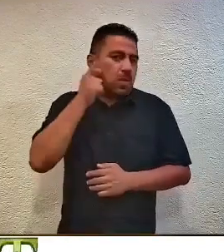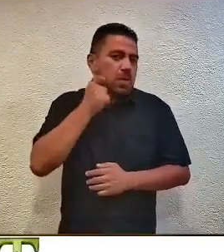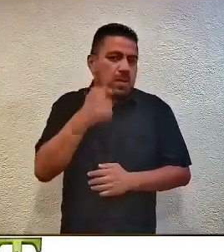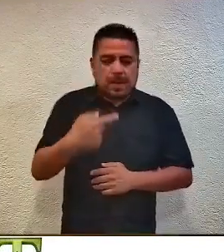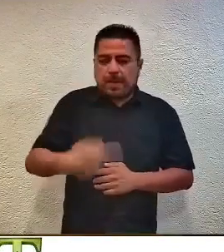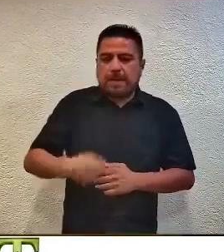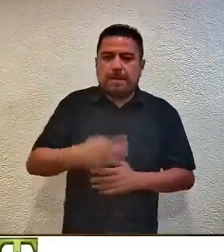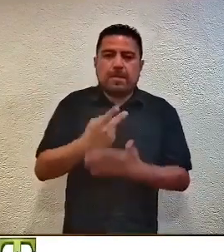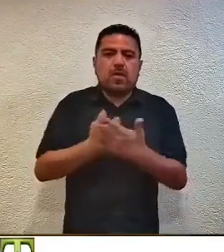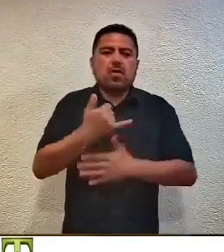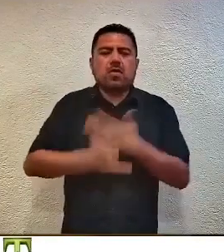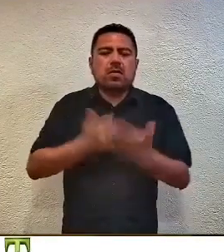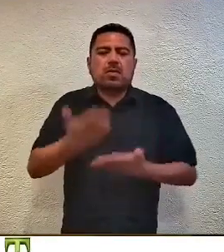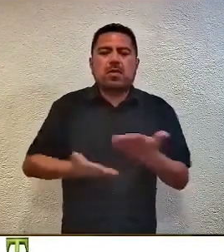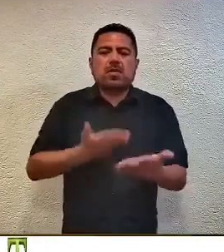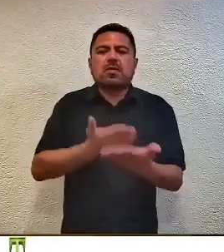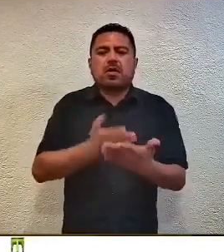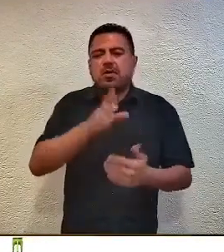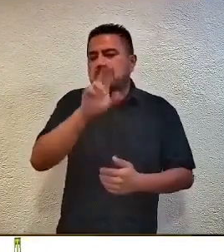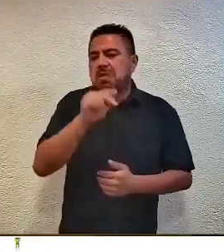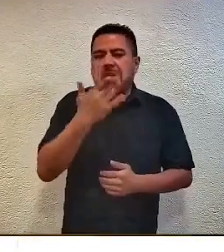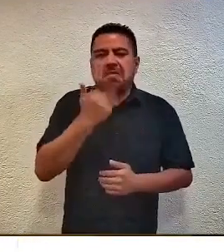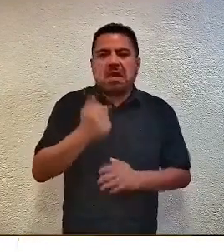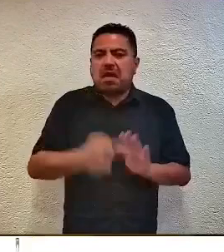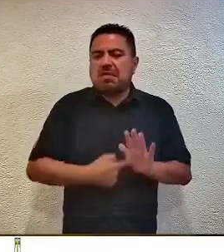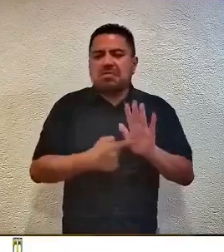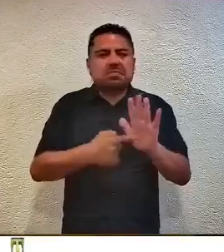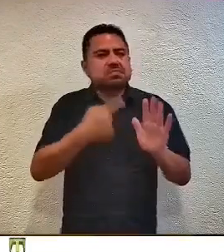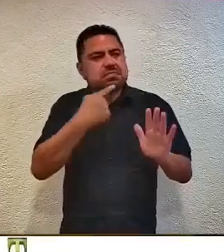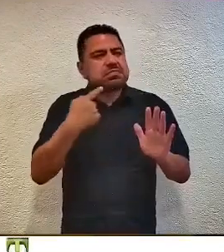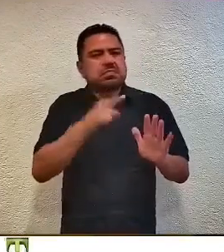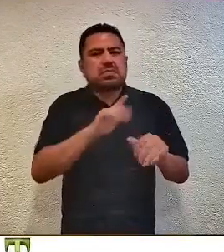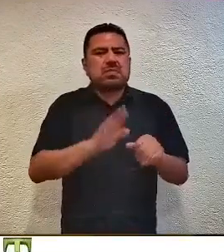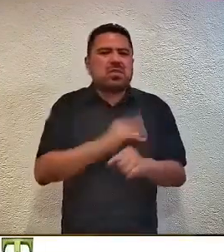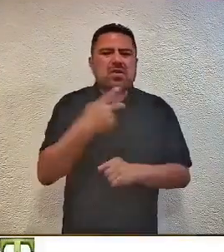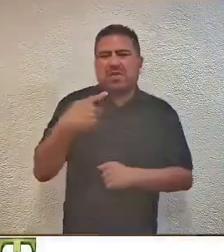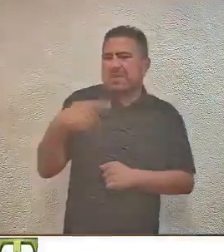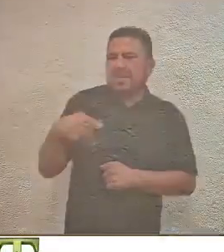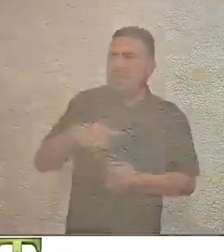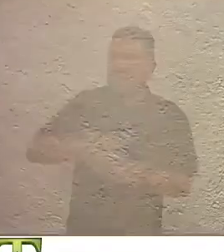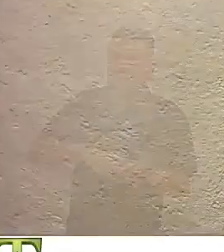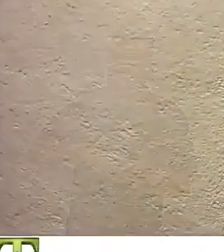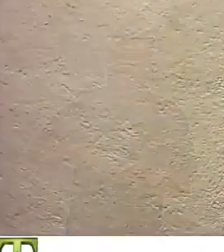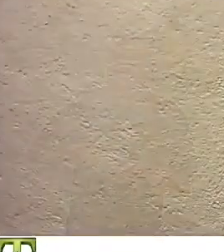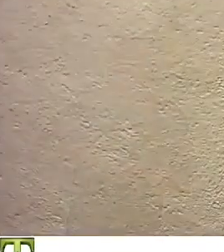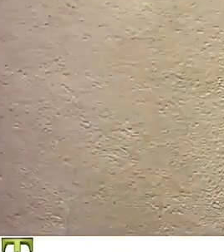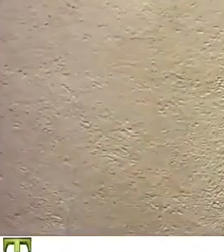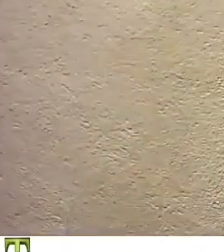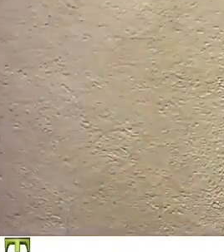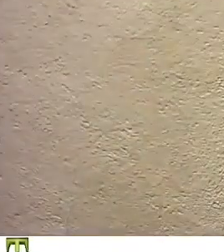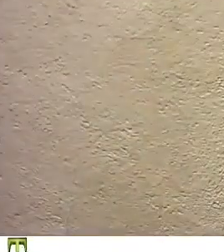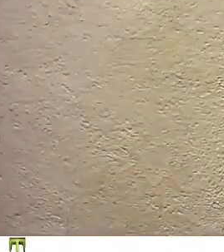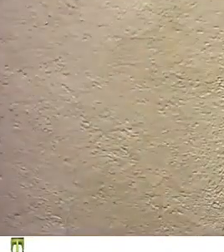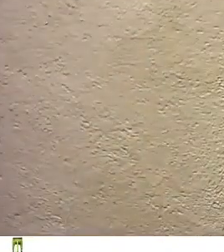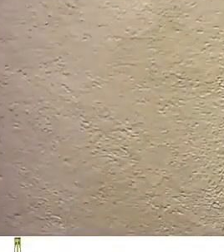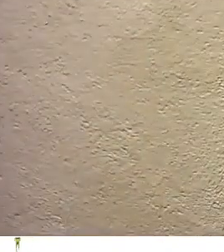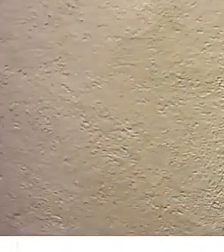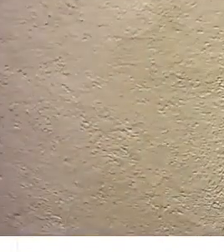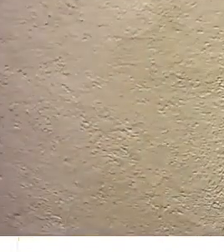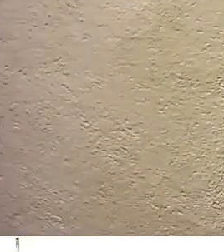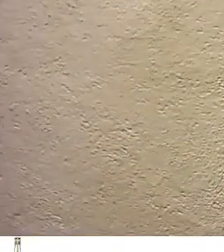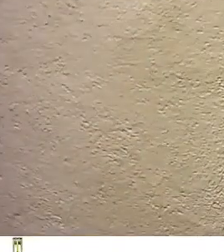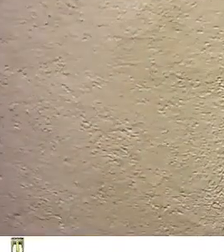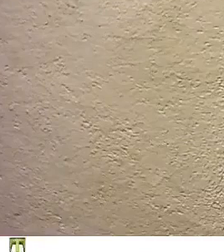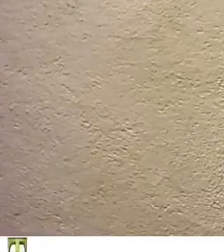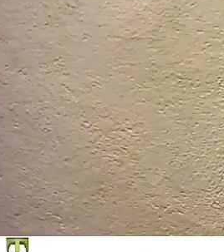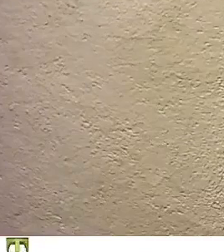En el proyecto se propone tener por no presentada la demanda porque durante la sustanciación del presente juicio, la persona que figura como actor